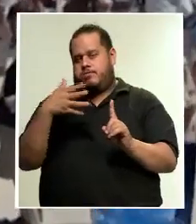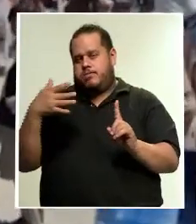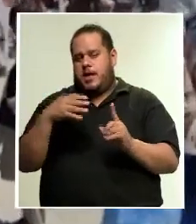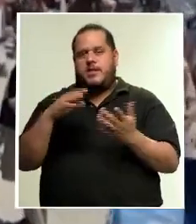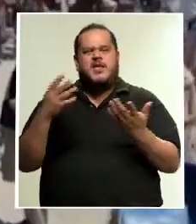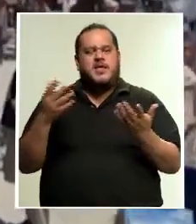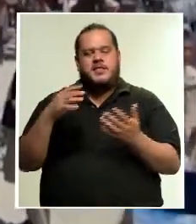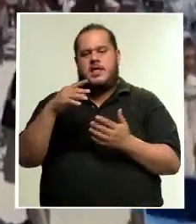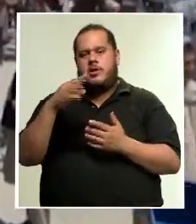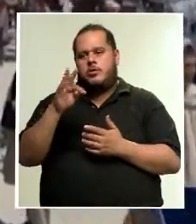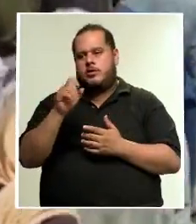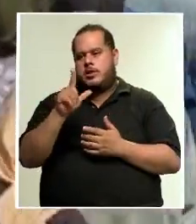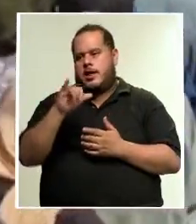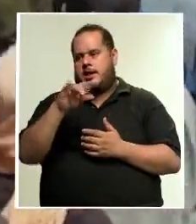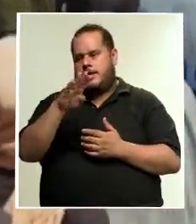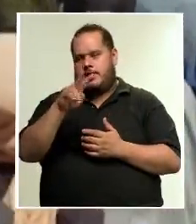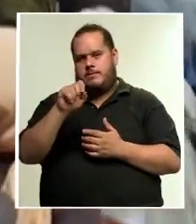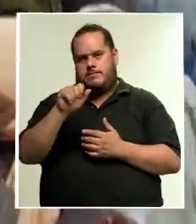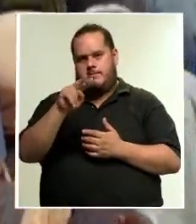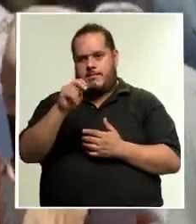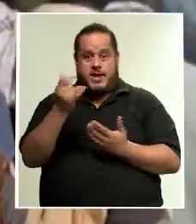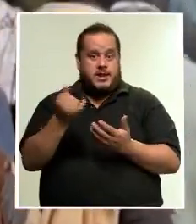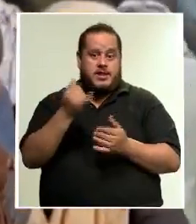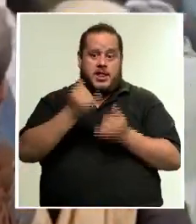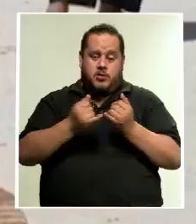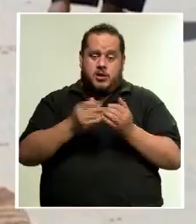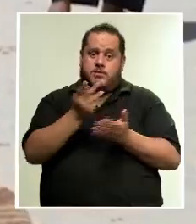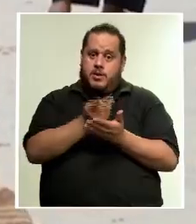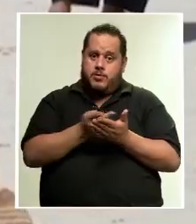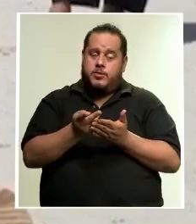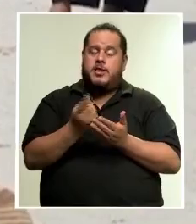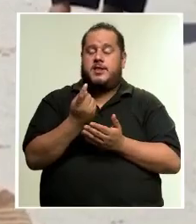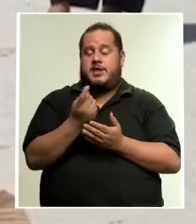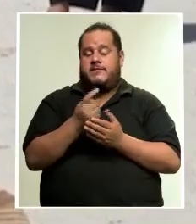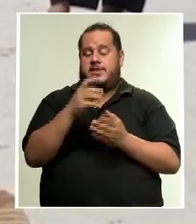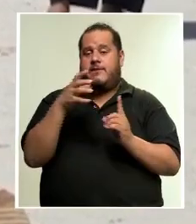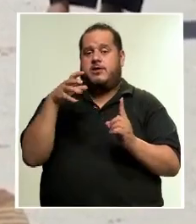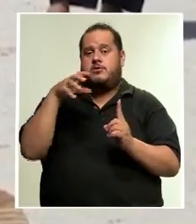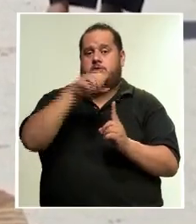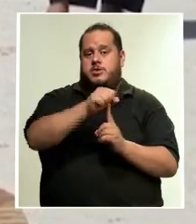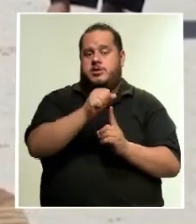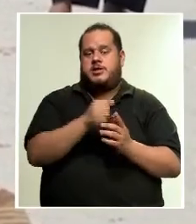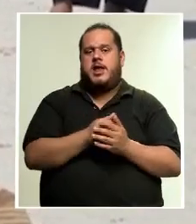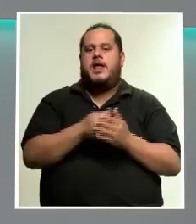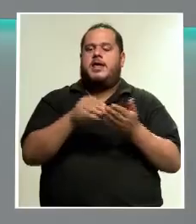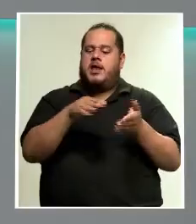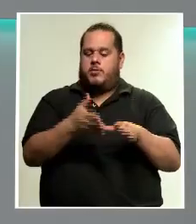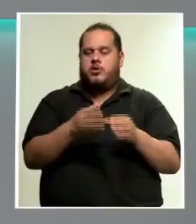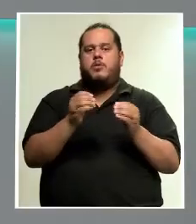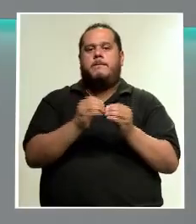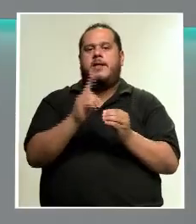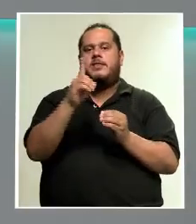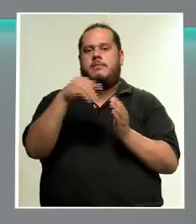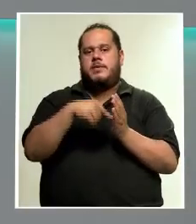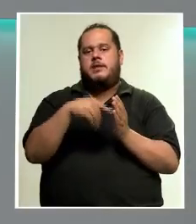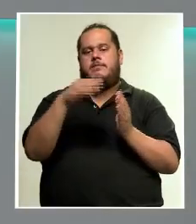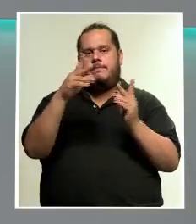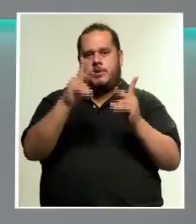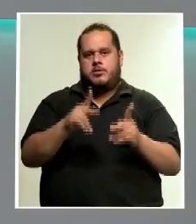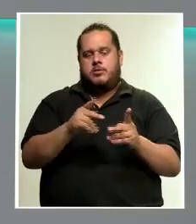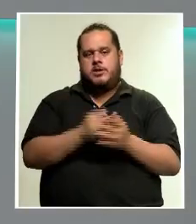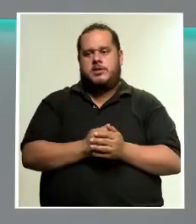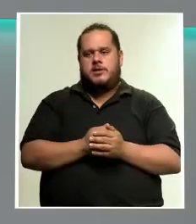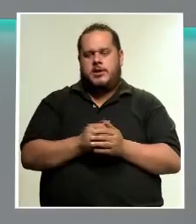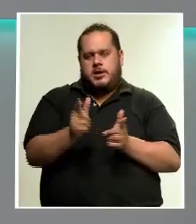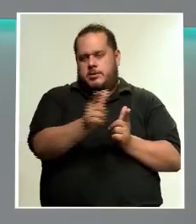de provincia que les quedaba por conquistar. En un mes han muerto, según la ONU, más de 1.000 civiles. Un tiroteo en el